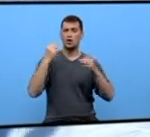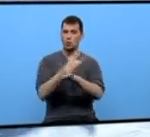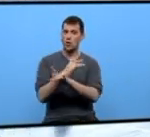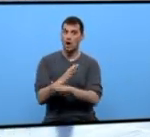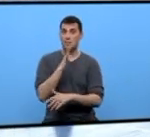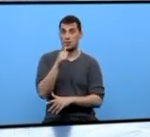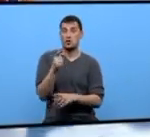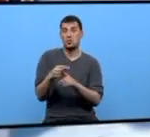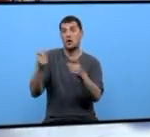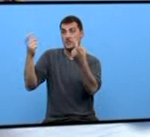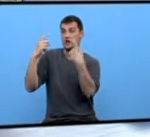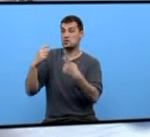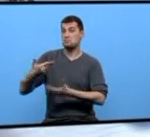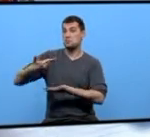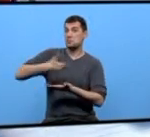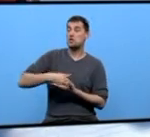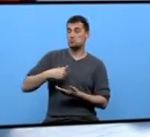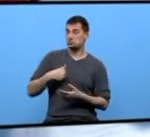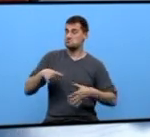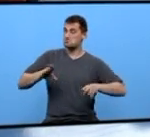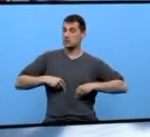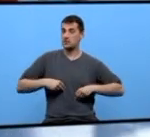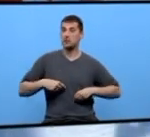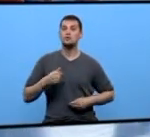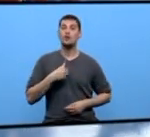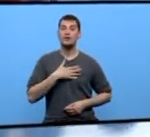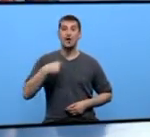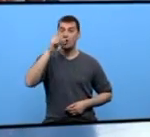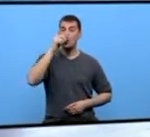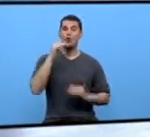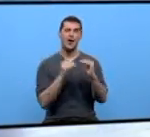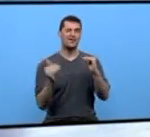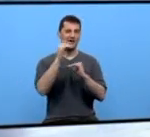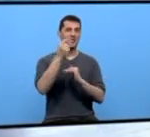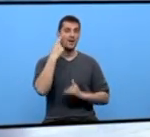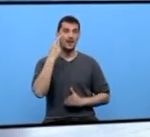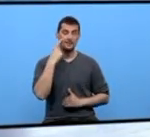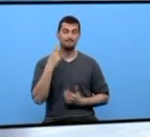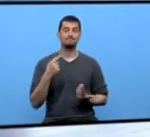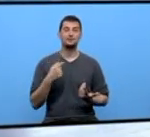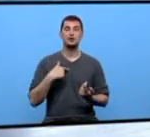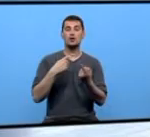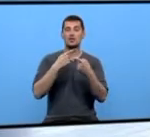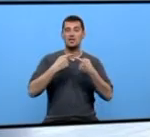e yo acepté. Me gustaría que ganaran e que ascendiesen, claro. Noto diferencia